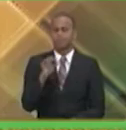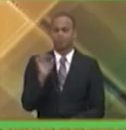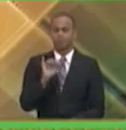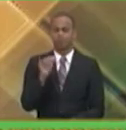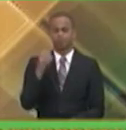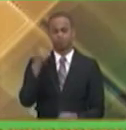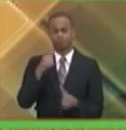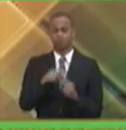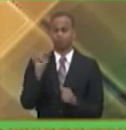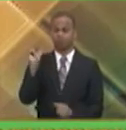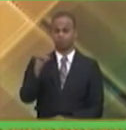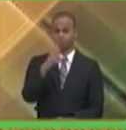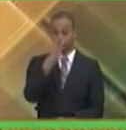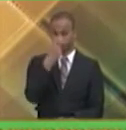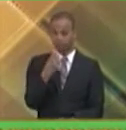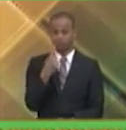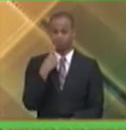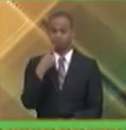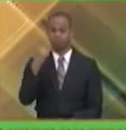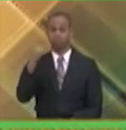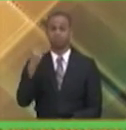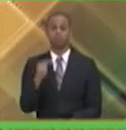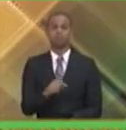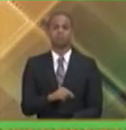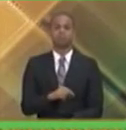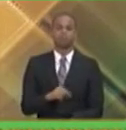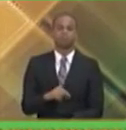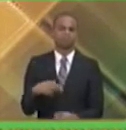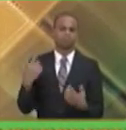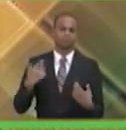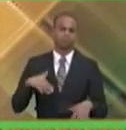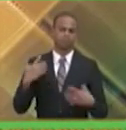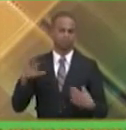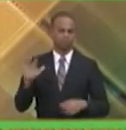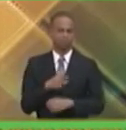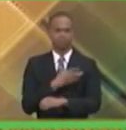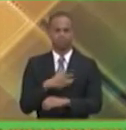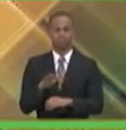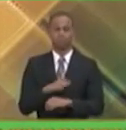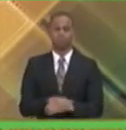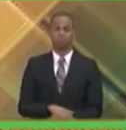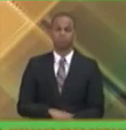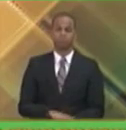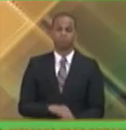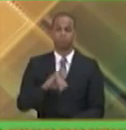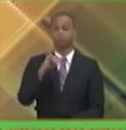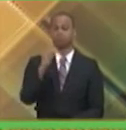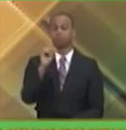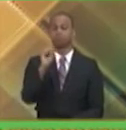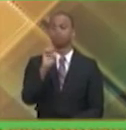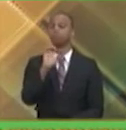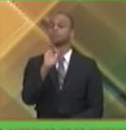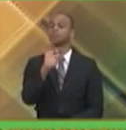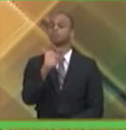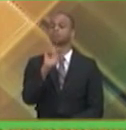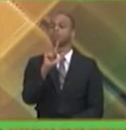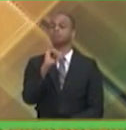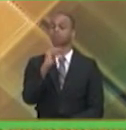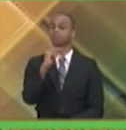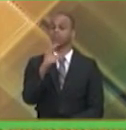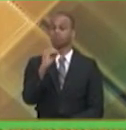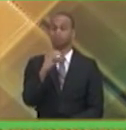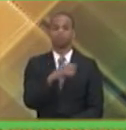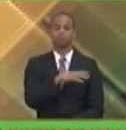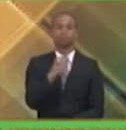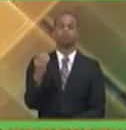dos ciegos famosísimos también, que son dos grandes músicos, José Feliciano, sí, y